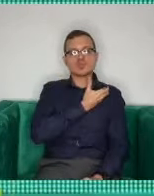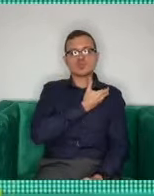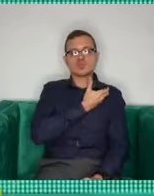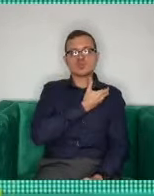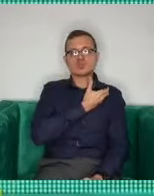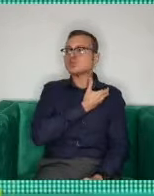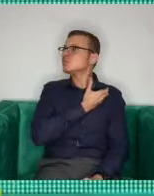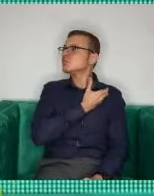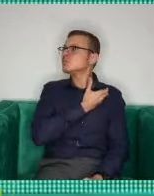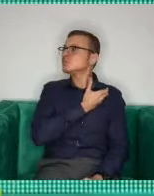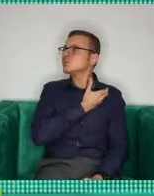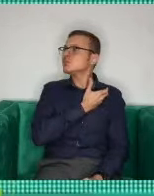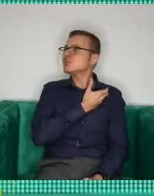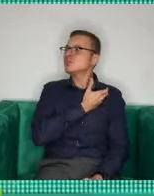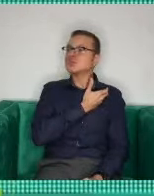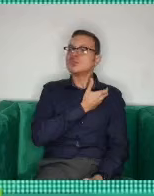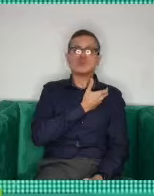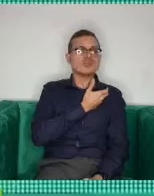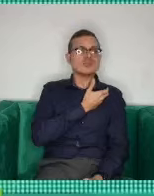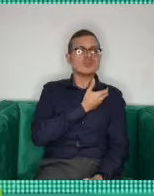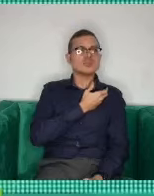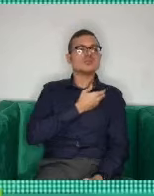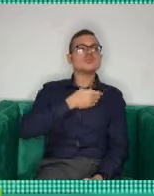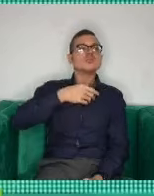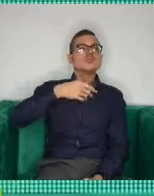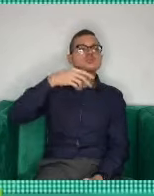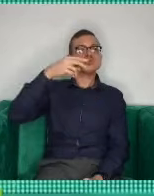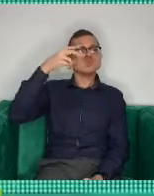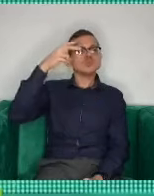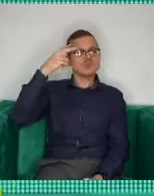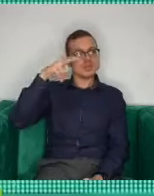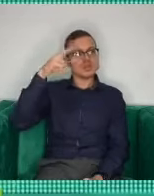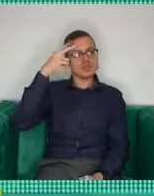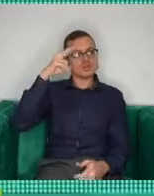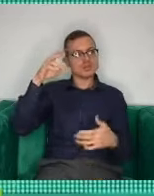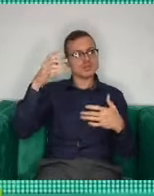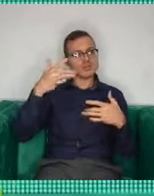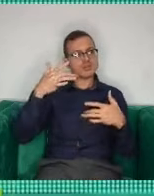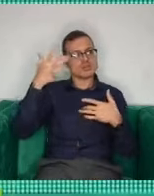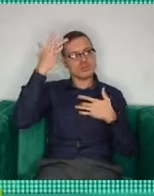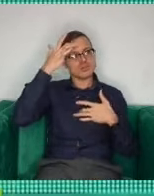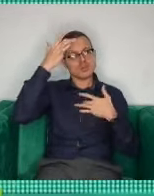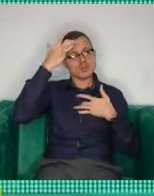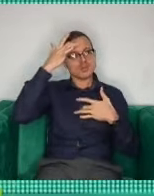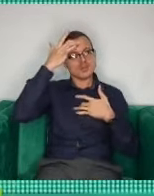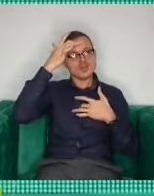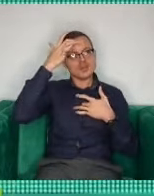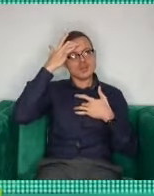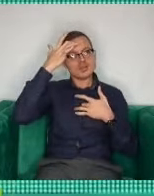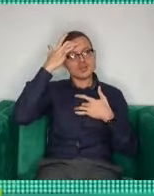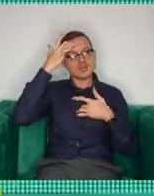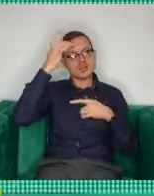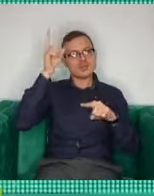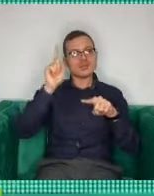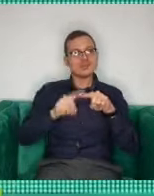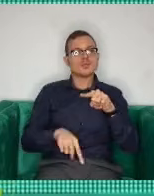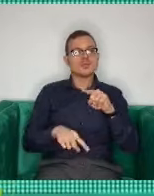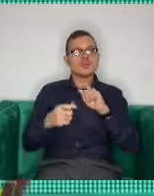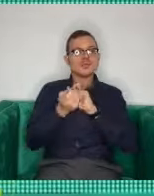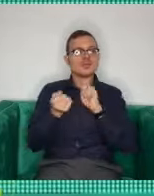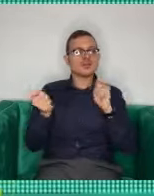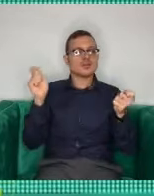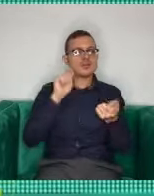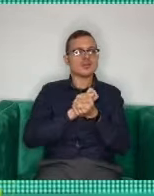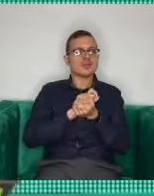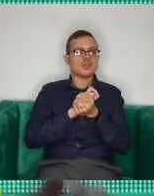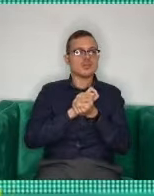hispanos, y nuestras condiciones autoinmunes, pues pongamos que un factor que no podemos obviar ni modificar,